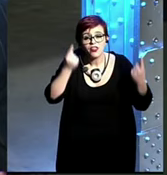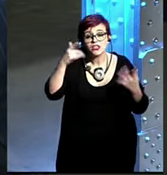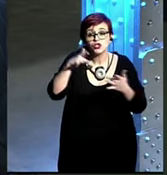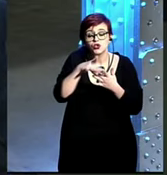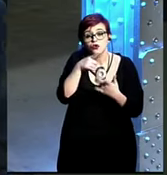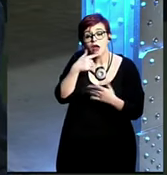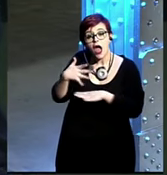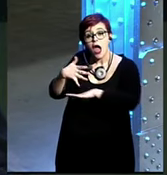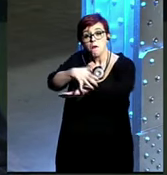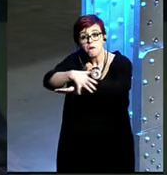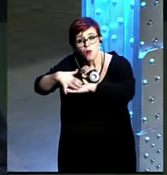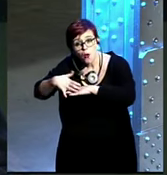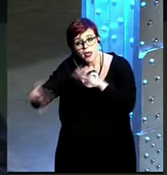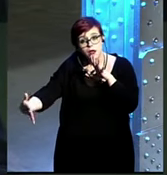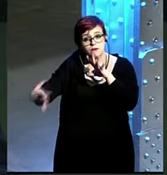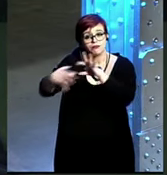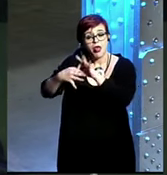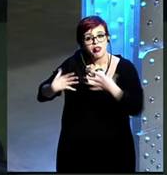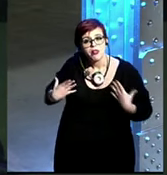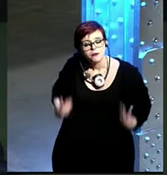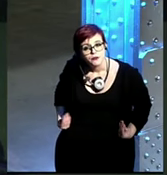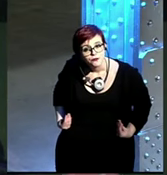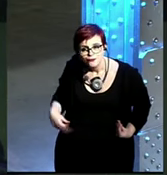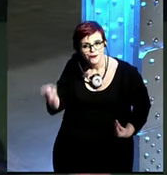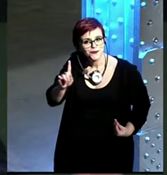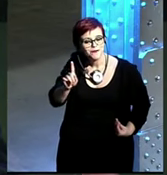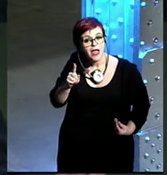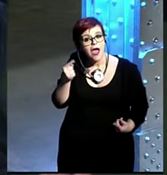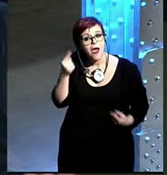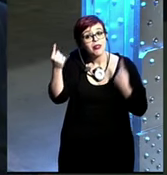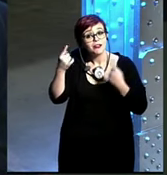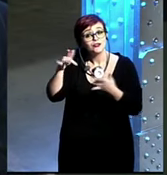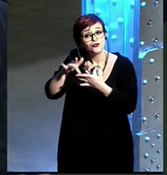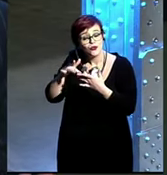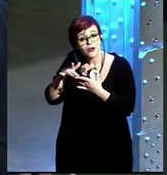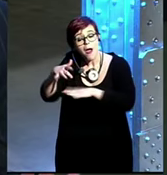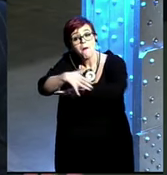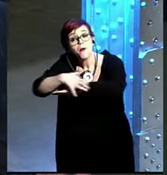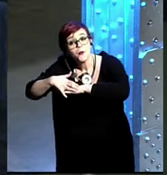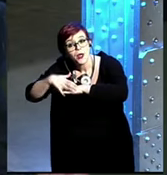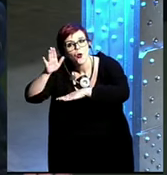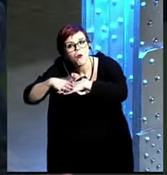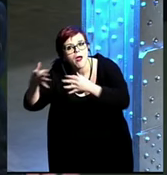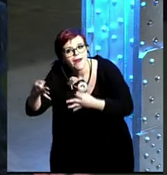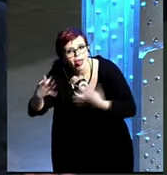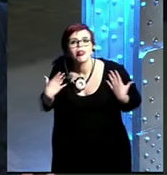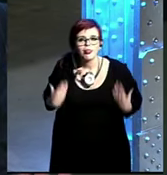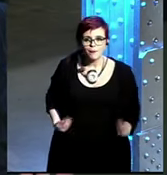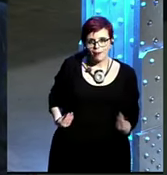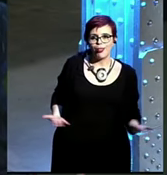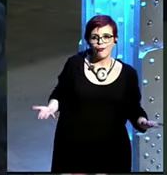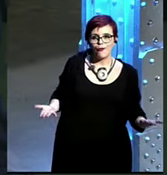ser pobre, sino que eres pobre, en parte, porque estás deprimido. Y cuando estás deprimido,